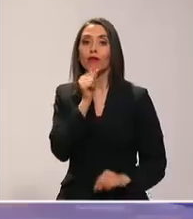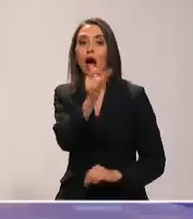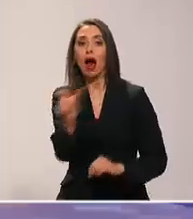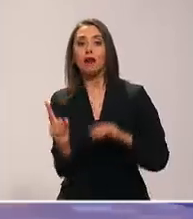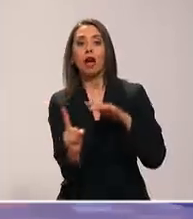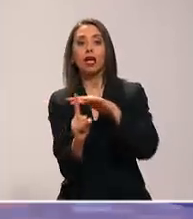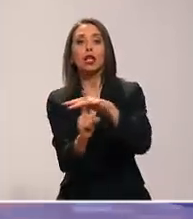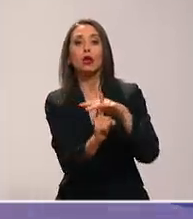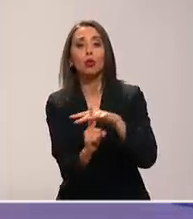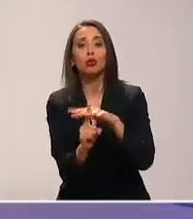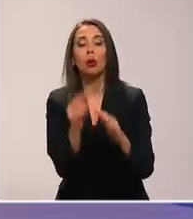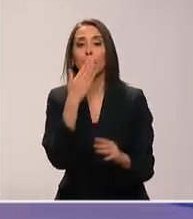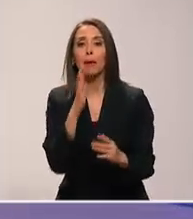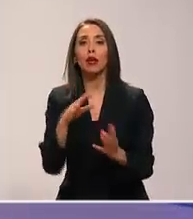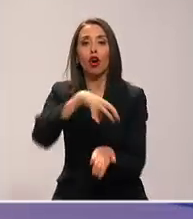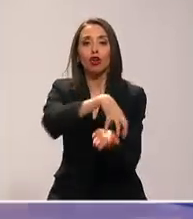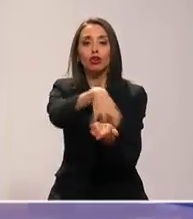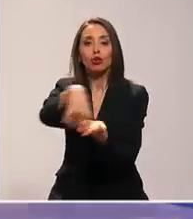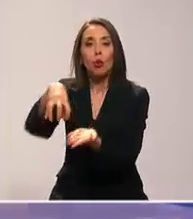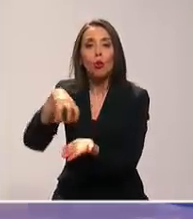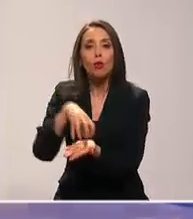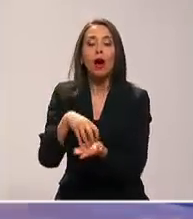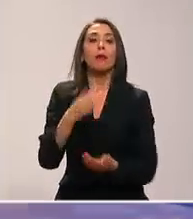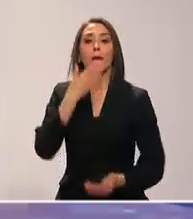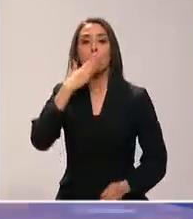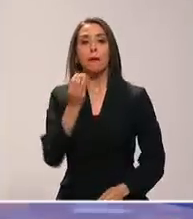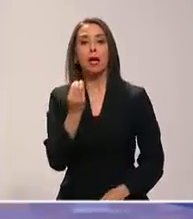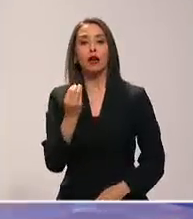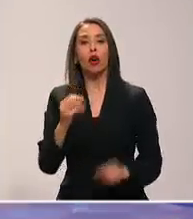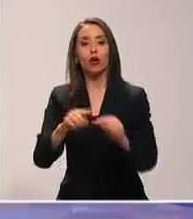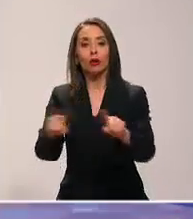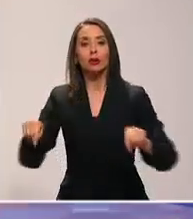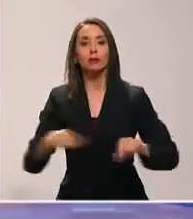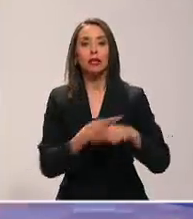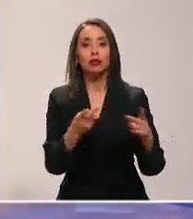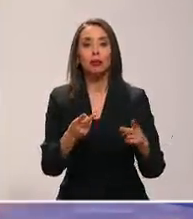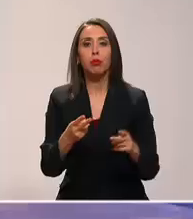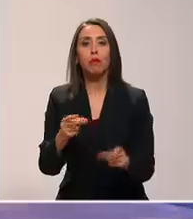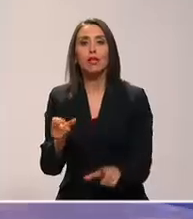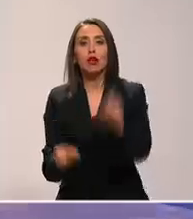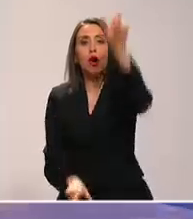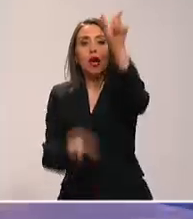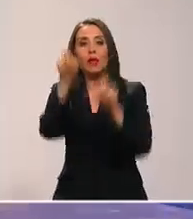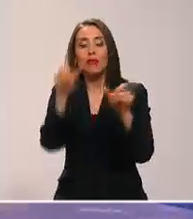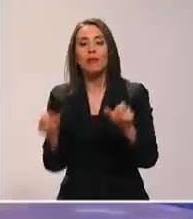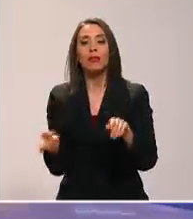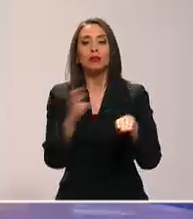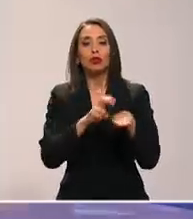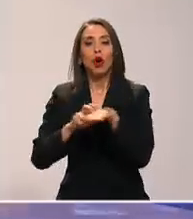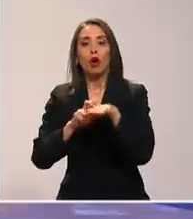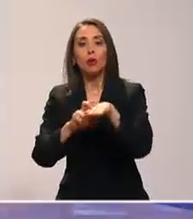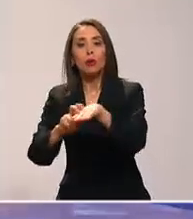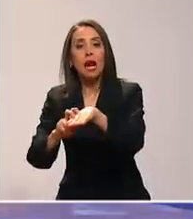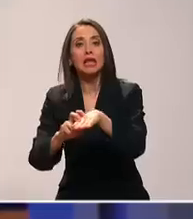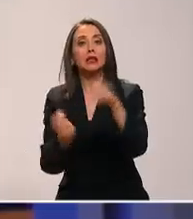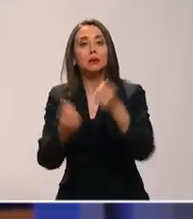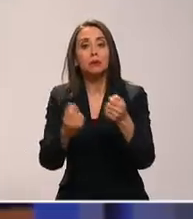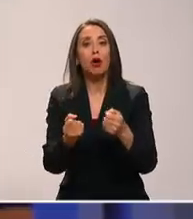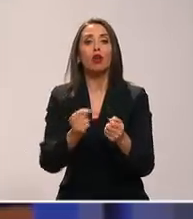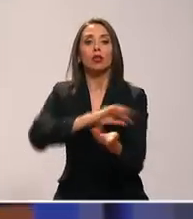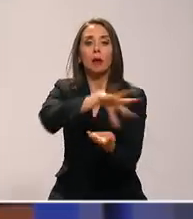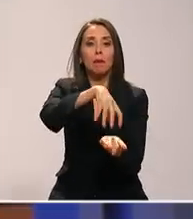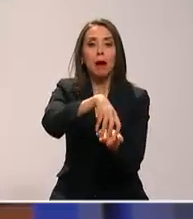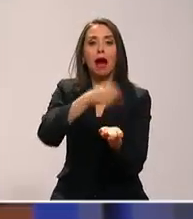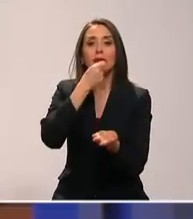inclusión. Tenemos que mejorar nuestras ciudades, tenemos que mejorar nuestros espacios públicos, los edificios, el transporte, los parques, las